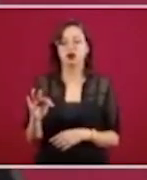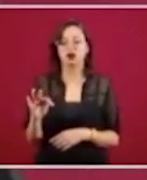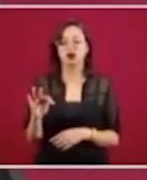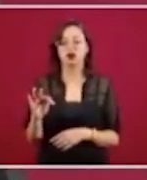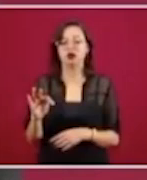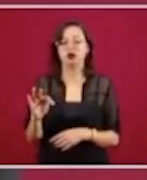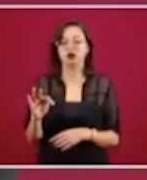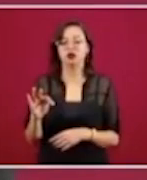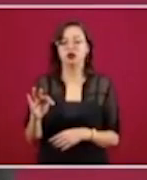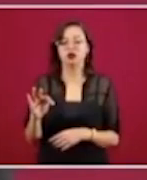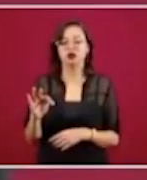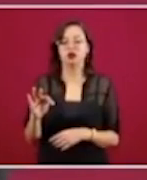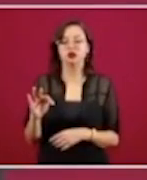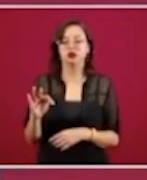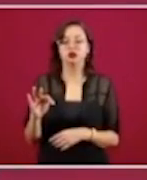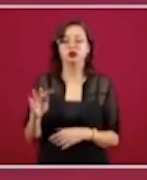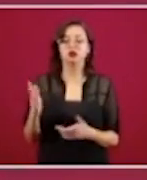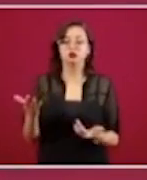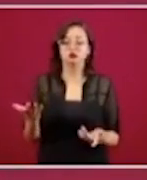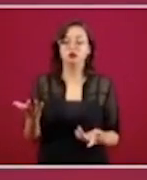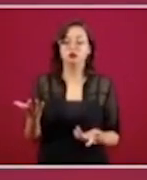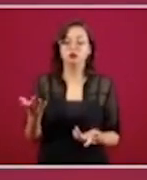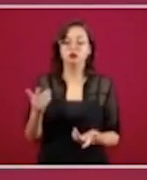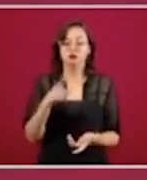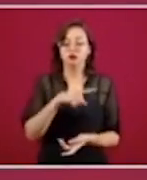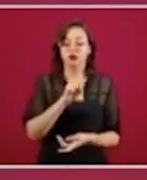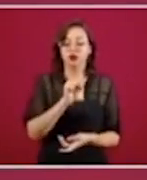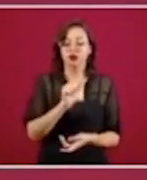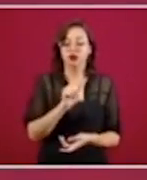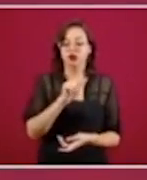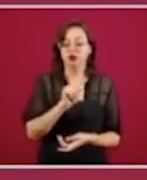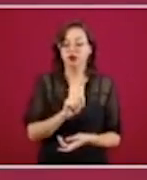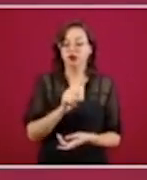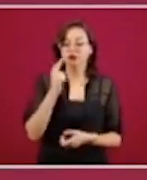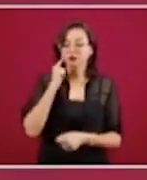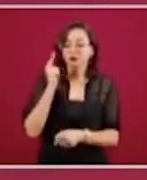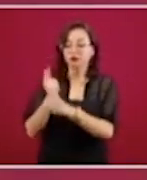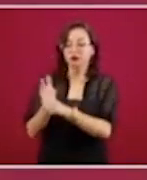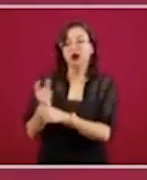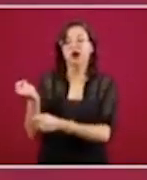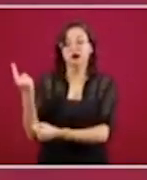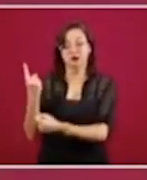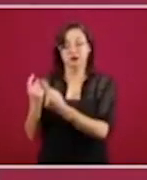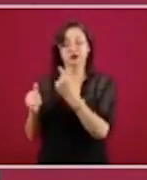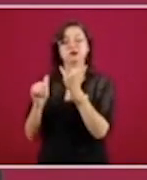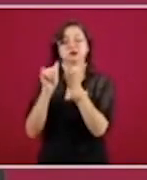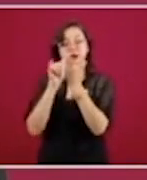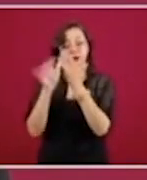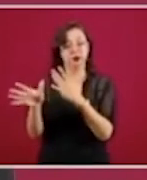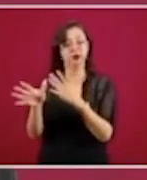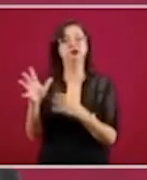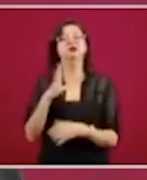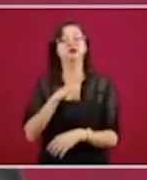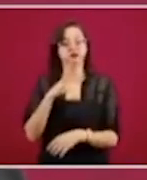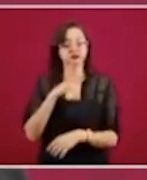quienes, según el SAT, cometieron fraude